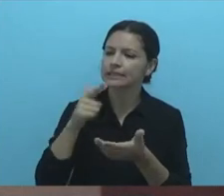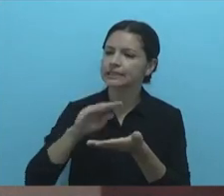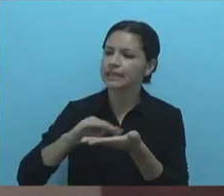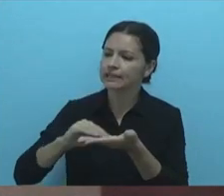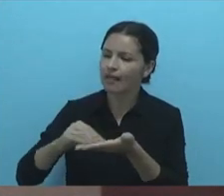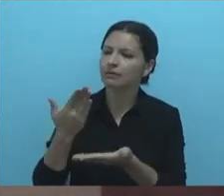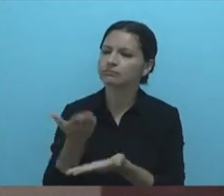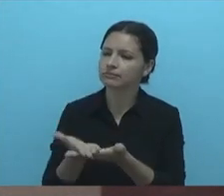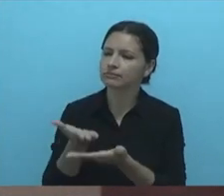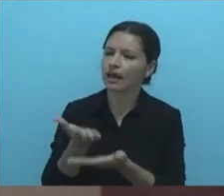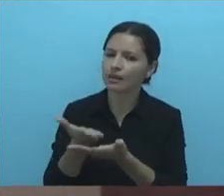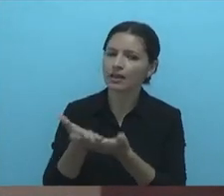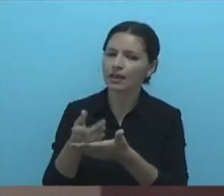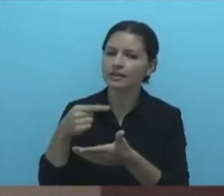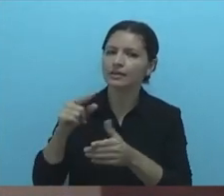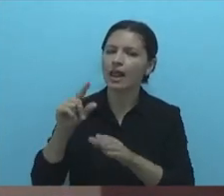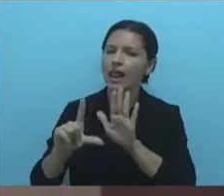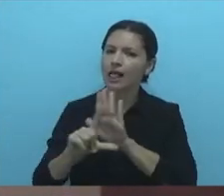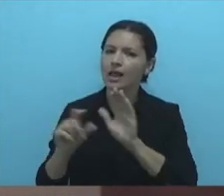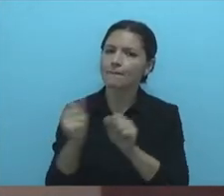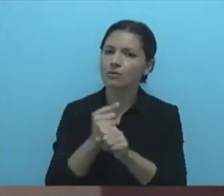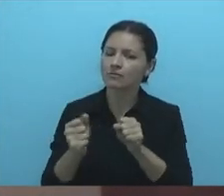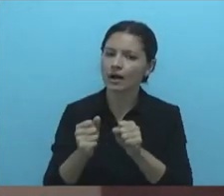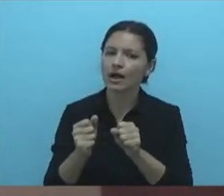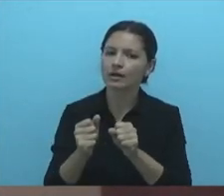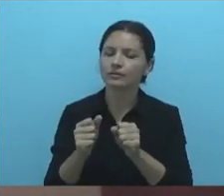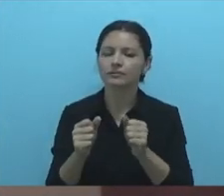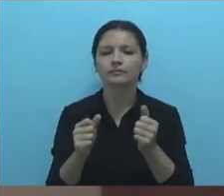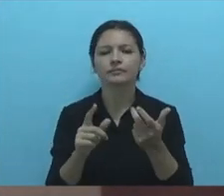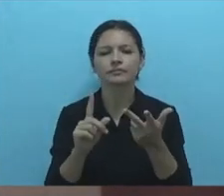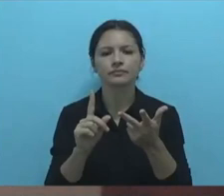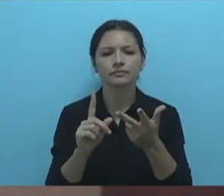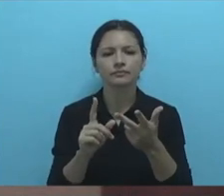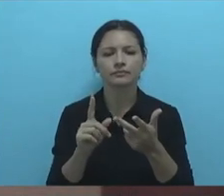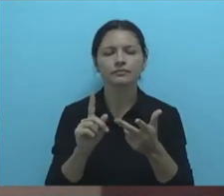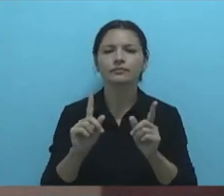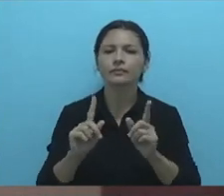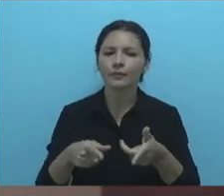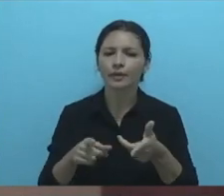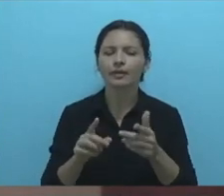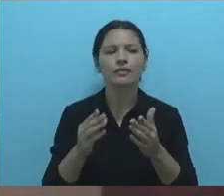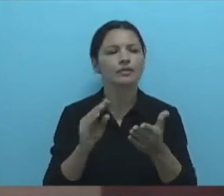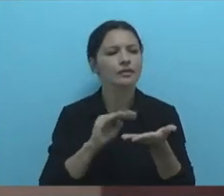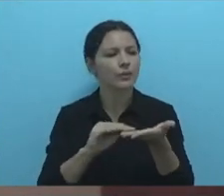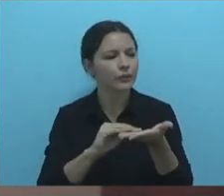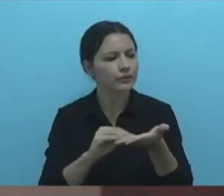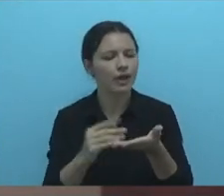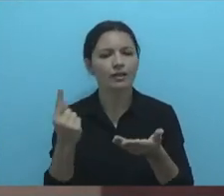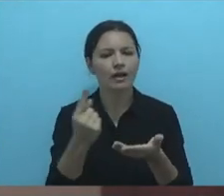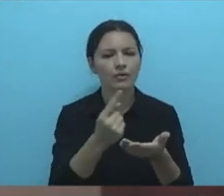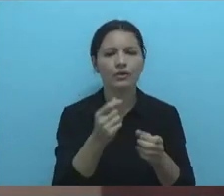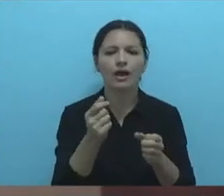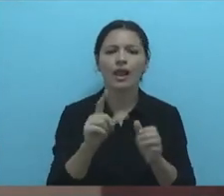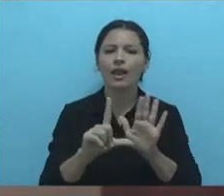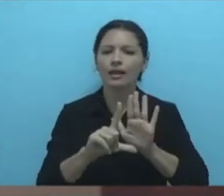seguir pidiendo la aprobación definitiva de esta ley la ley integral trans le pido también a los diputados y diputadas presentes